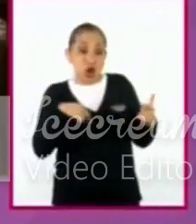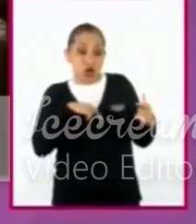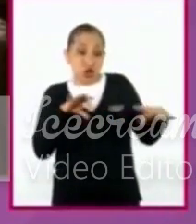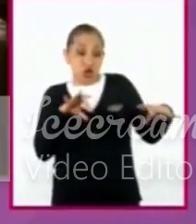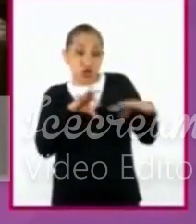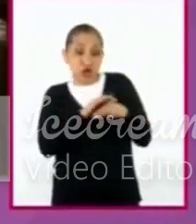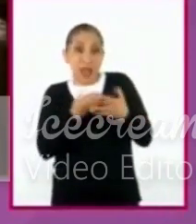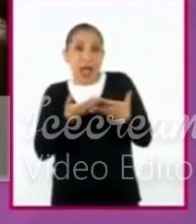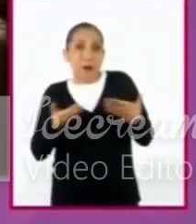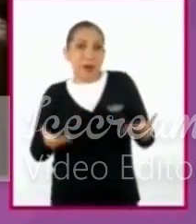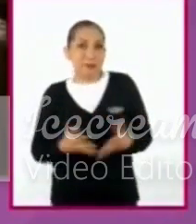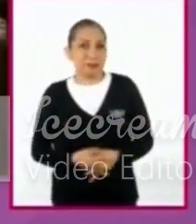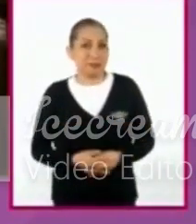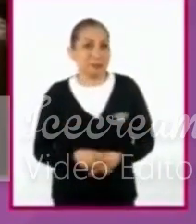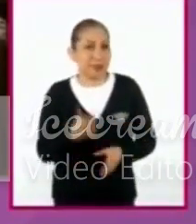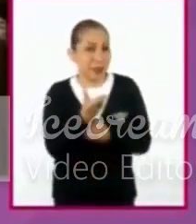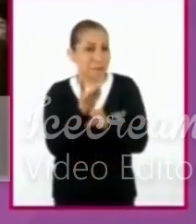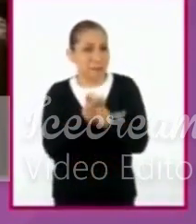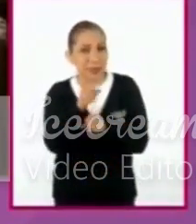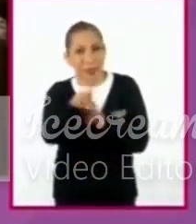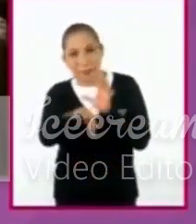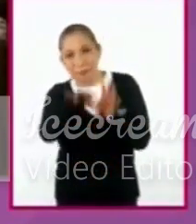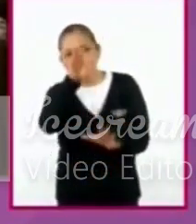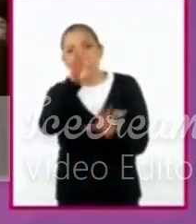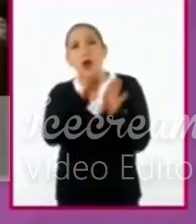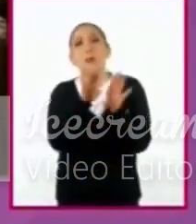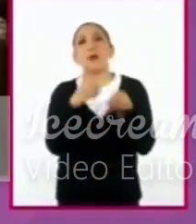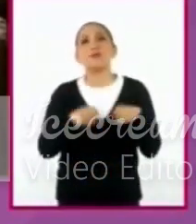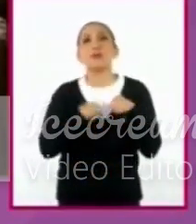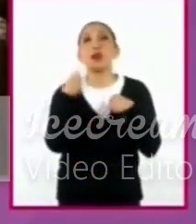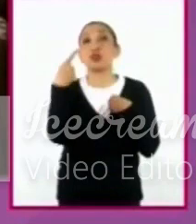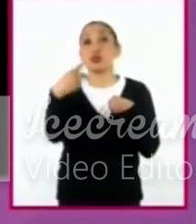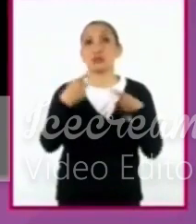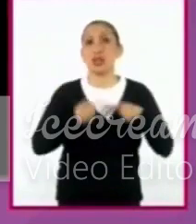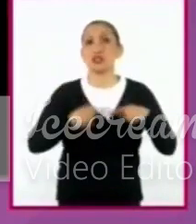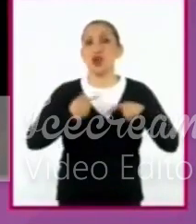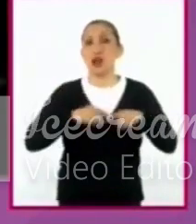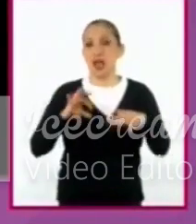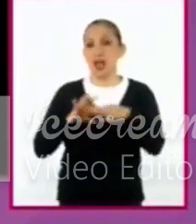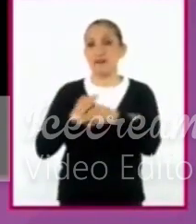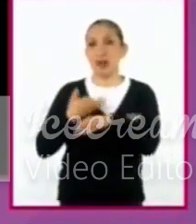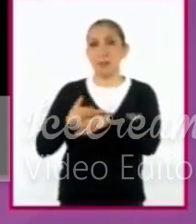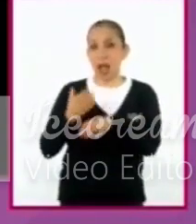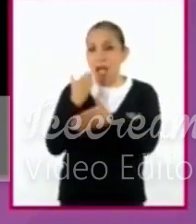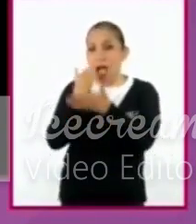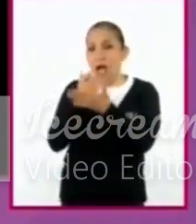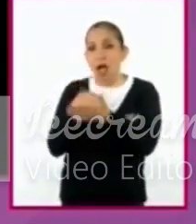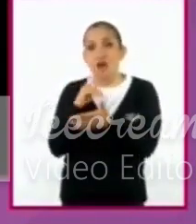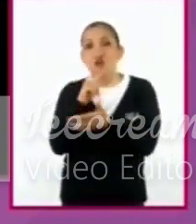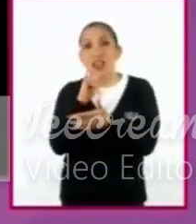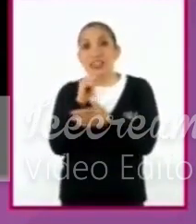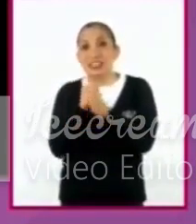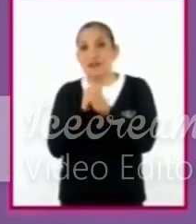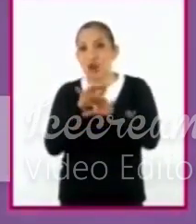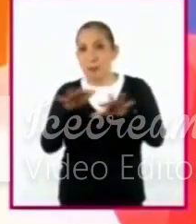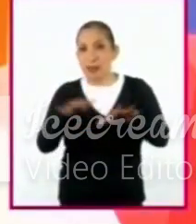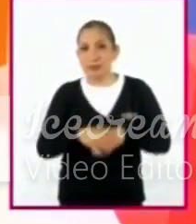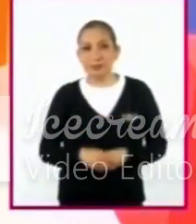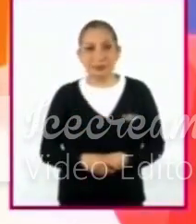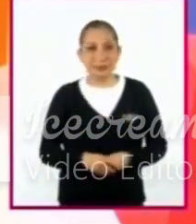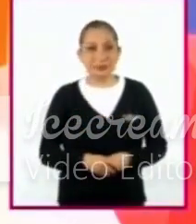cómo vivimos hoy. Te invito a descubrir cómo vivían tus antepasados acercándote a las fuentes de información.